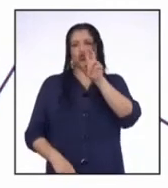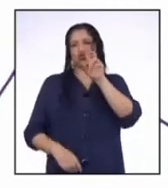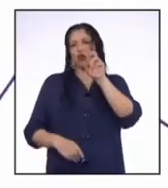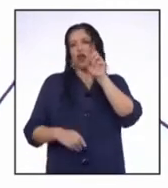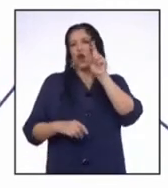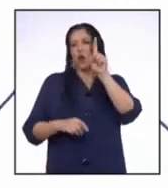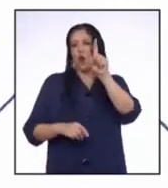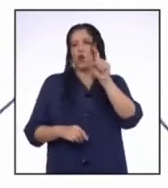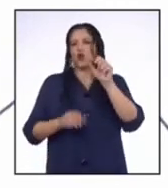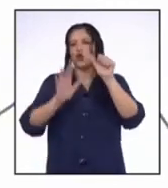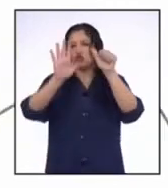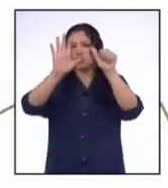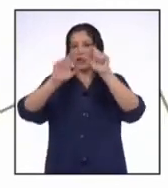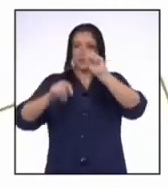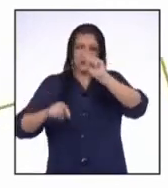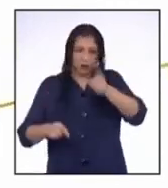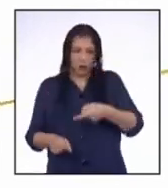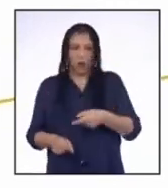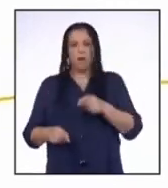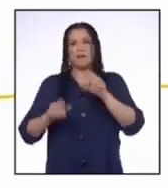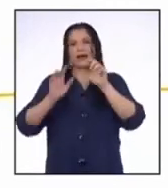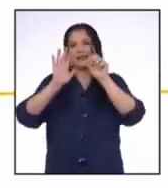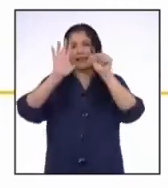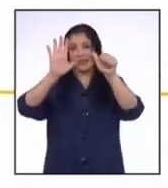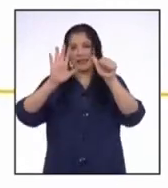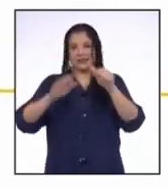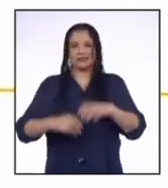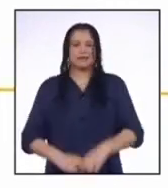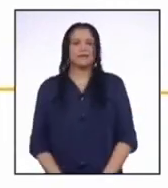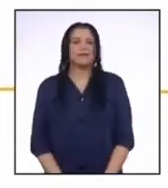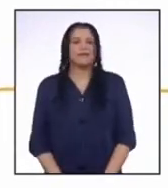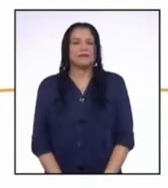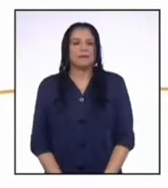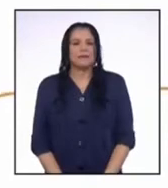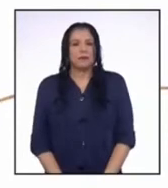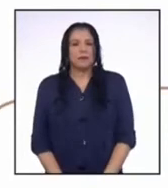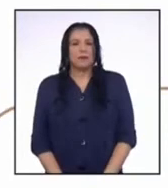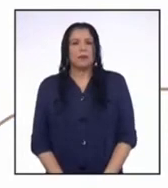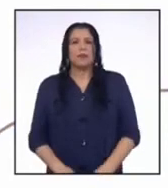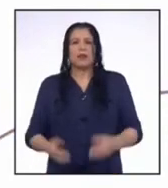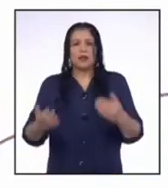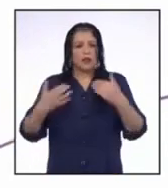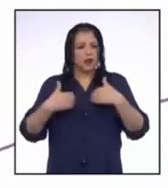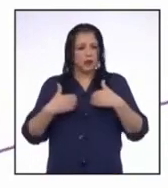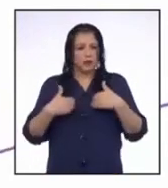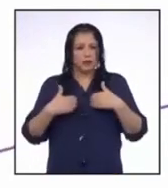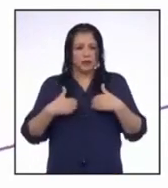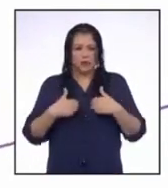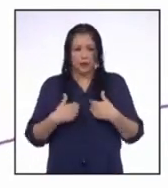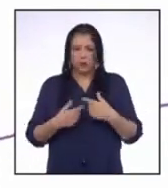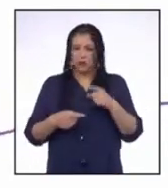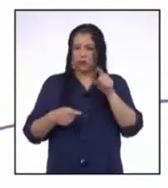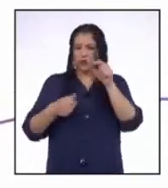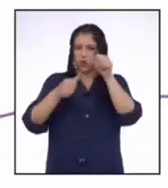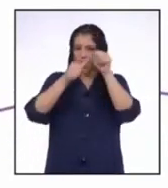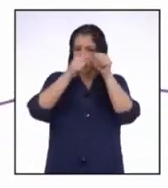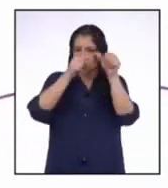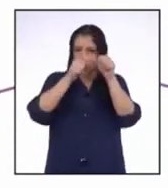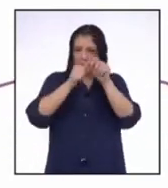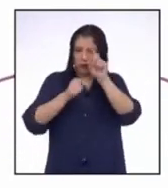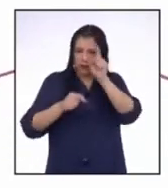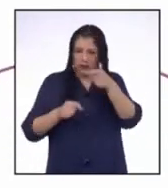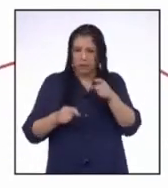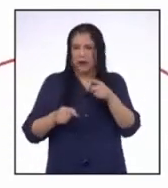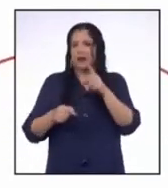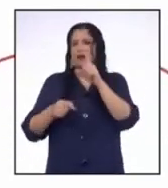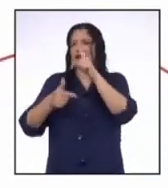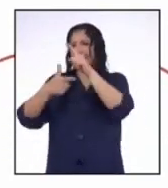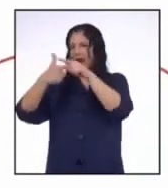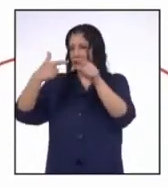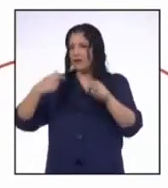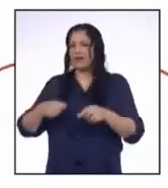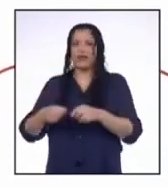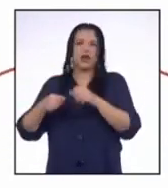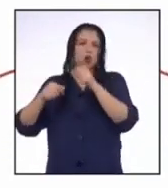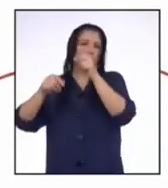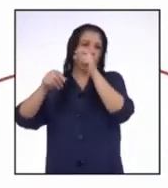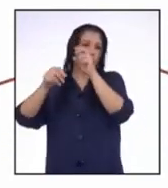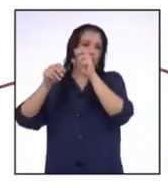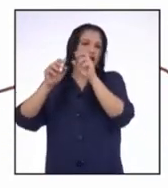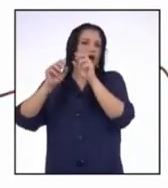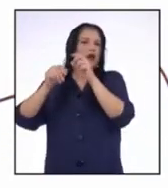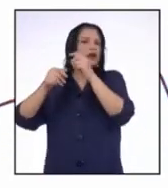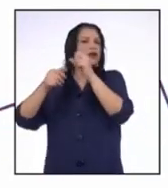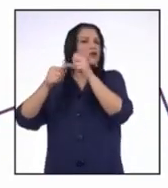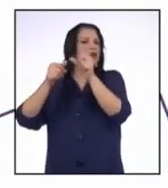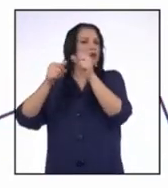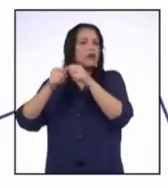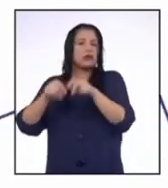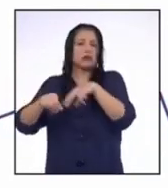enteros 6 décimos. Miren, como ahora tenemos una división de un número decimal entre uno natural, se convirtió en